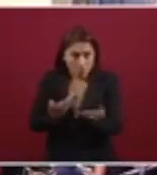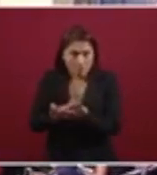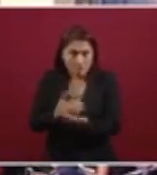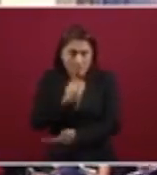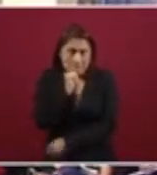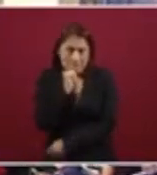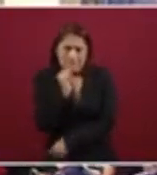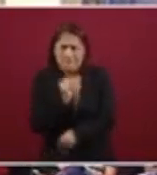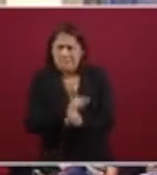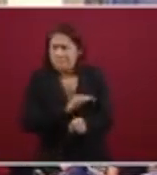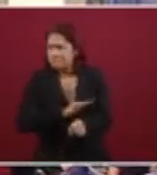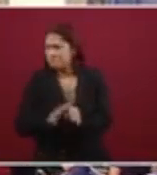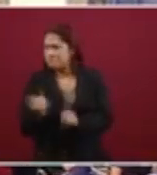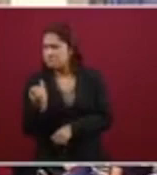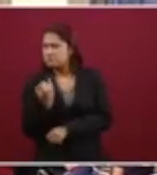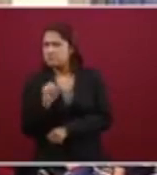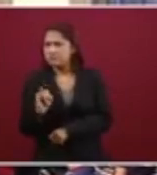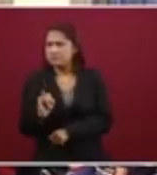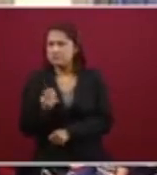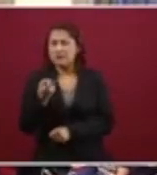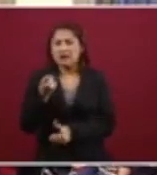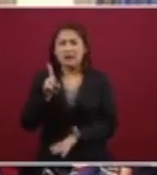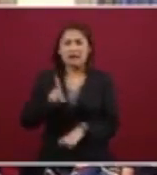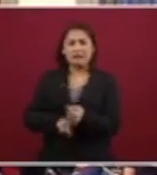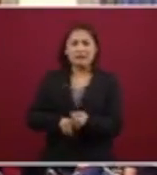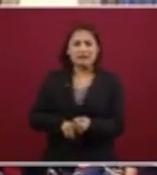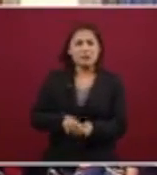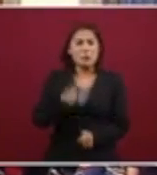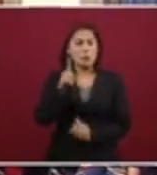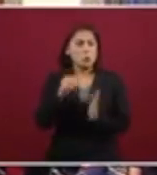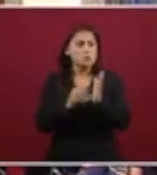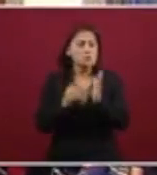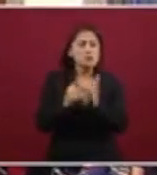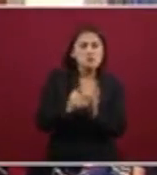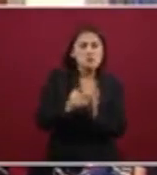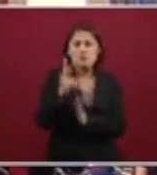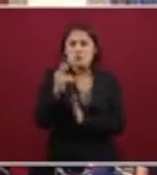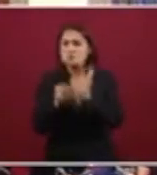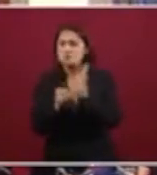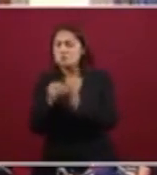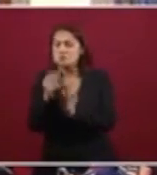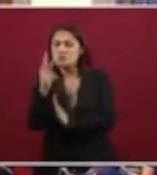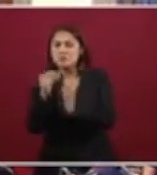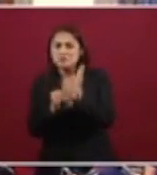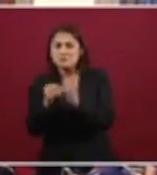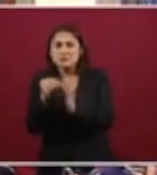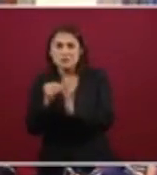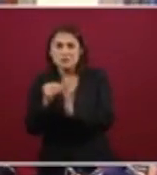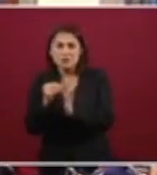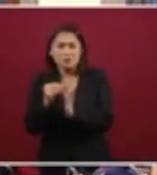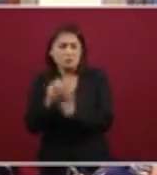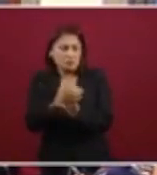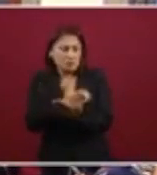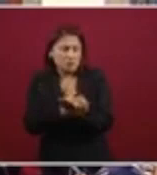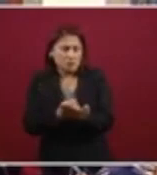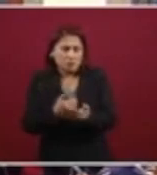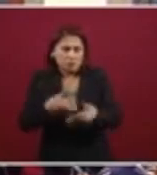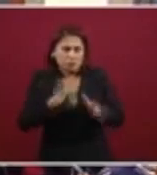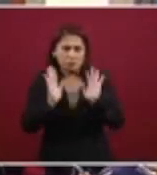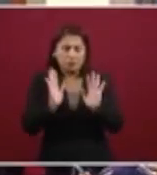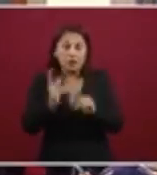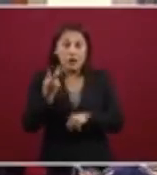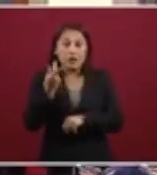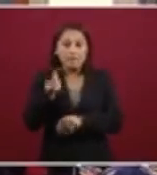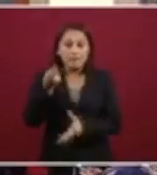no 600, 1 millón, 2 millones, 3 millones. Pero el gobierno es para servir,